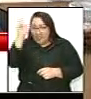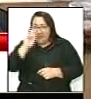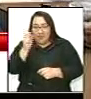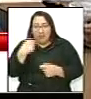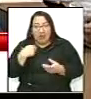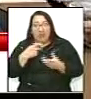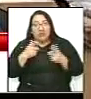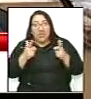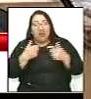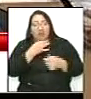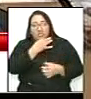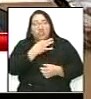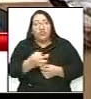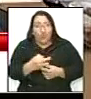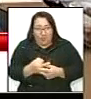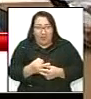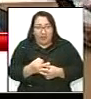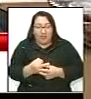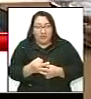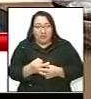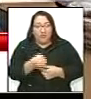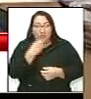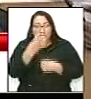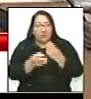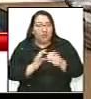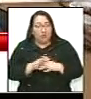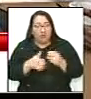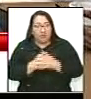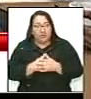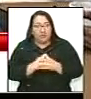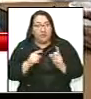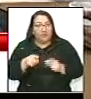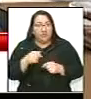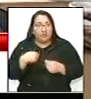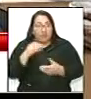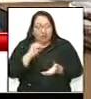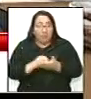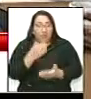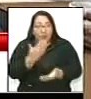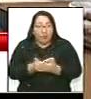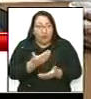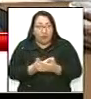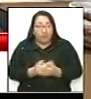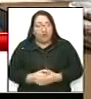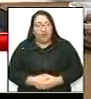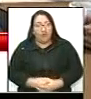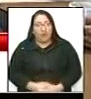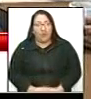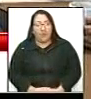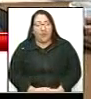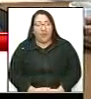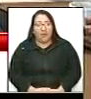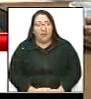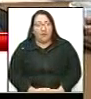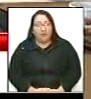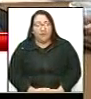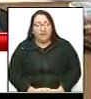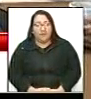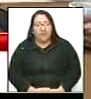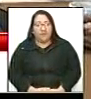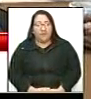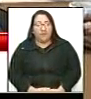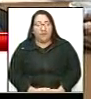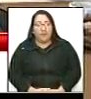salvarse del delito de la cárcel puede decir lo que quiera. Pero eso tiene que estar corroborado con indicios mínimos.